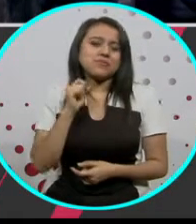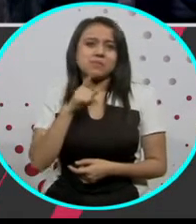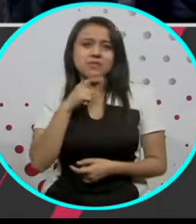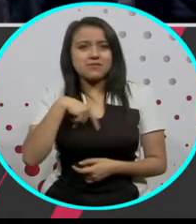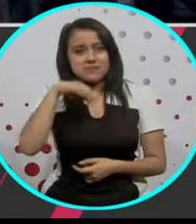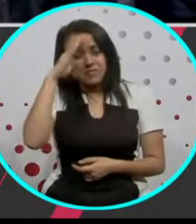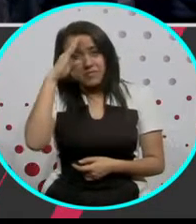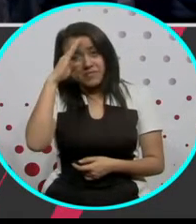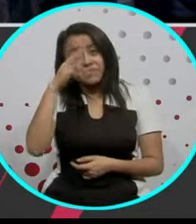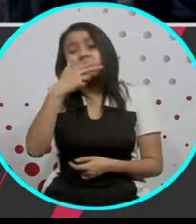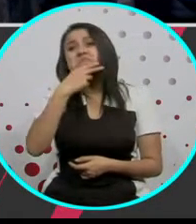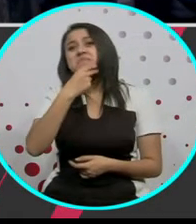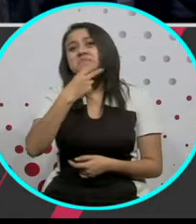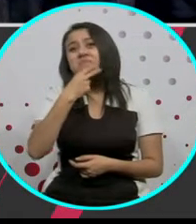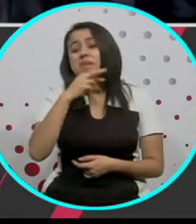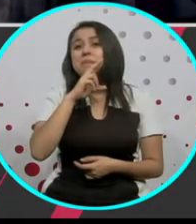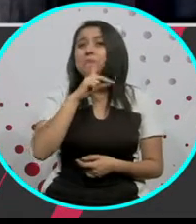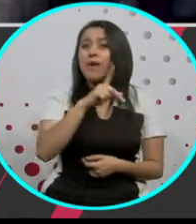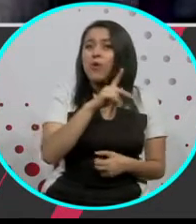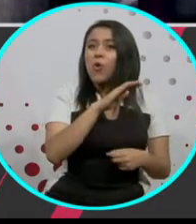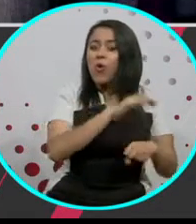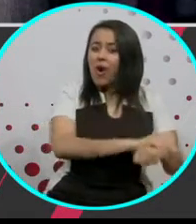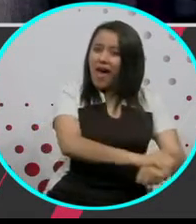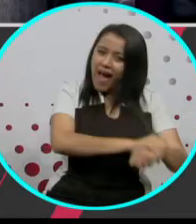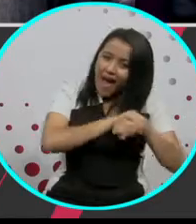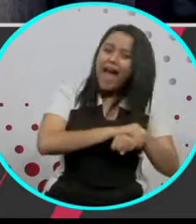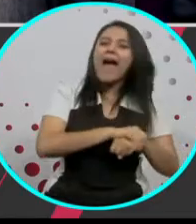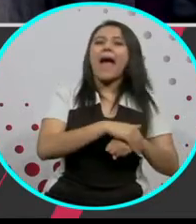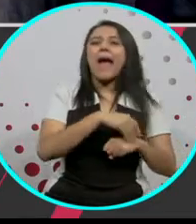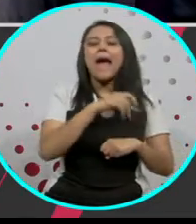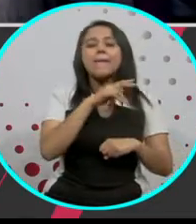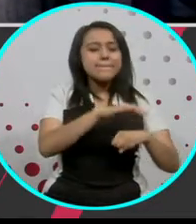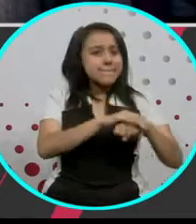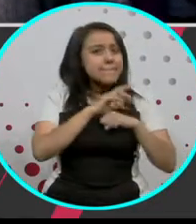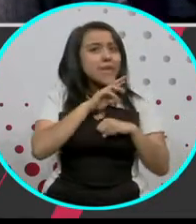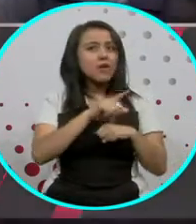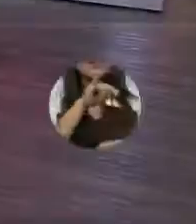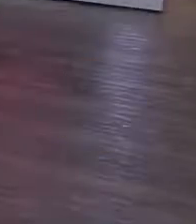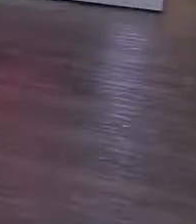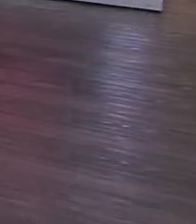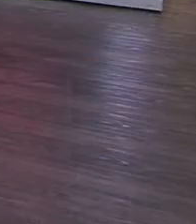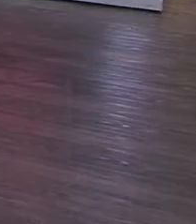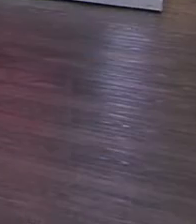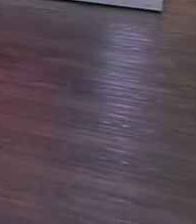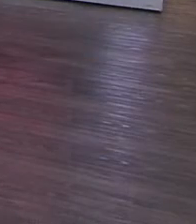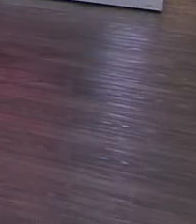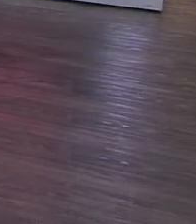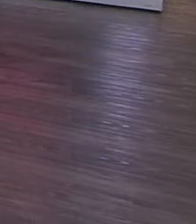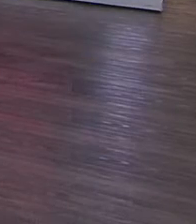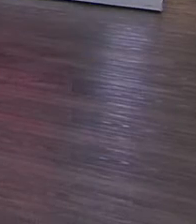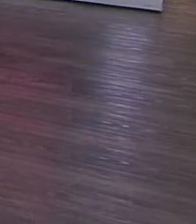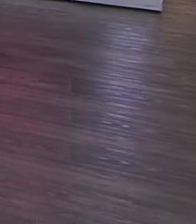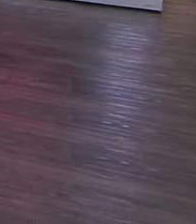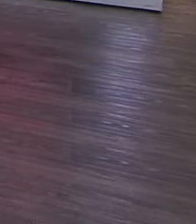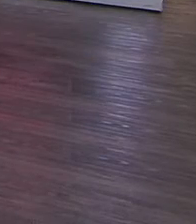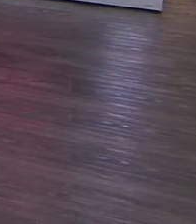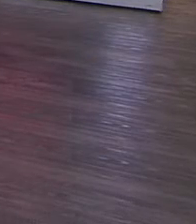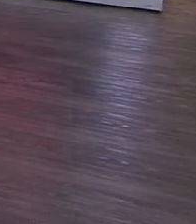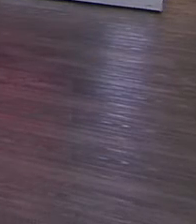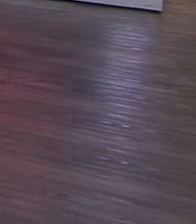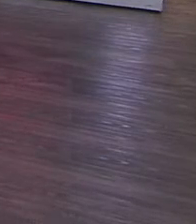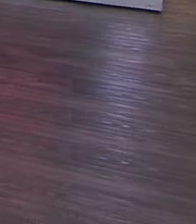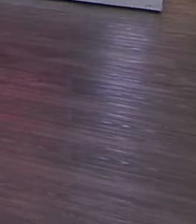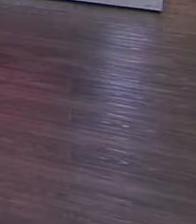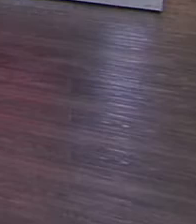Los hombres son mejores amigos que las mujeres. Y ahí sí estamos de acuerdo, hombres y mujeres, que no. No sé por qué, yo he visto muchas amigas que